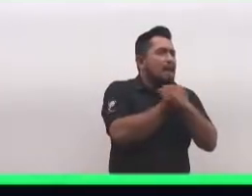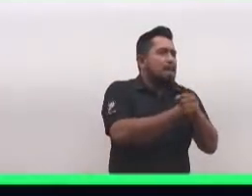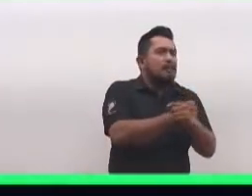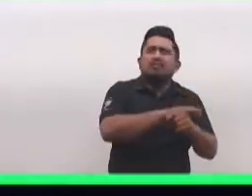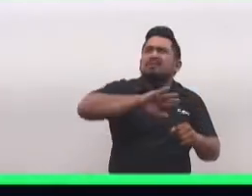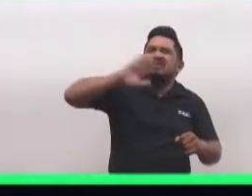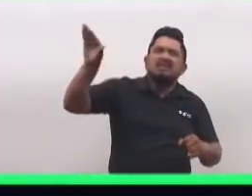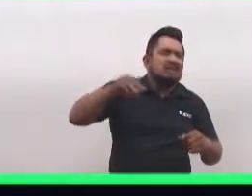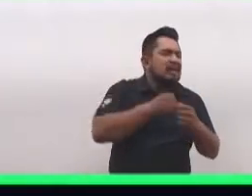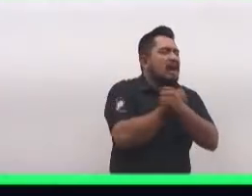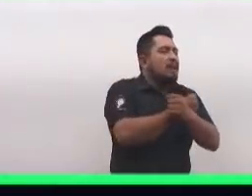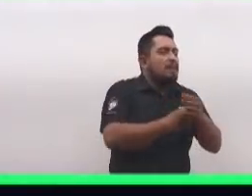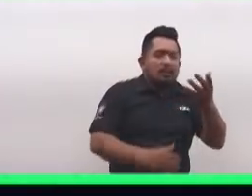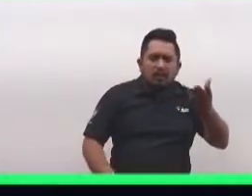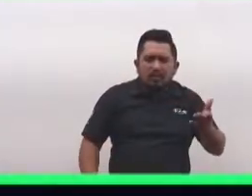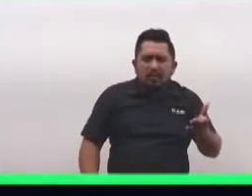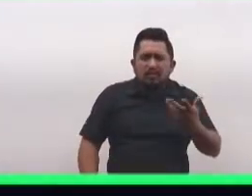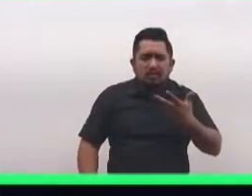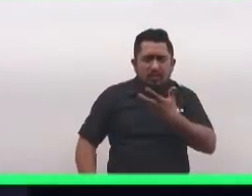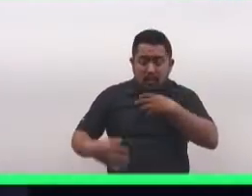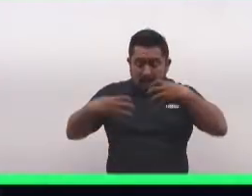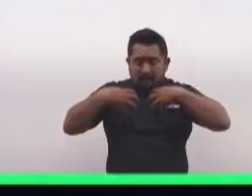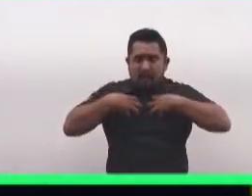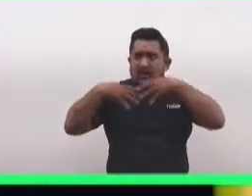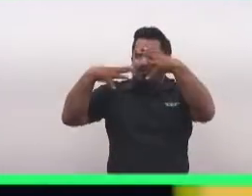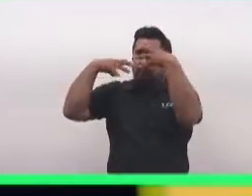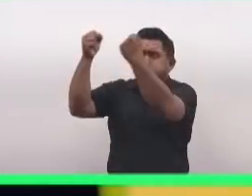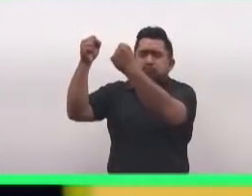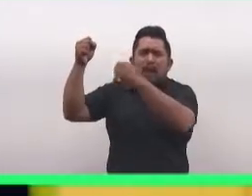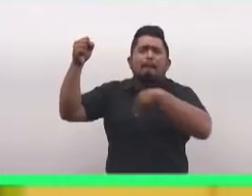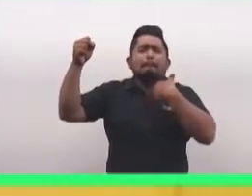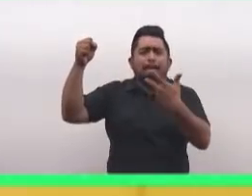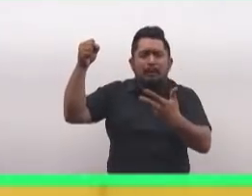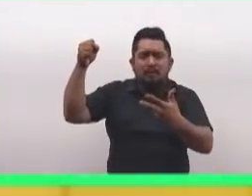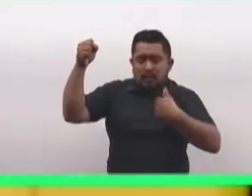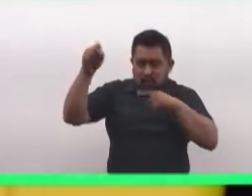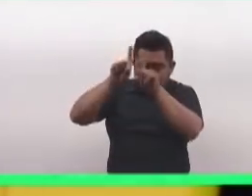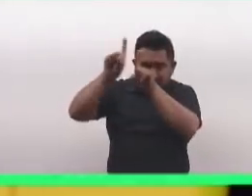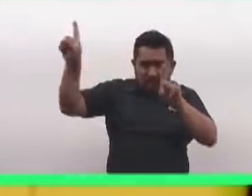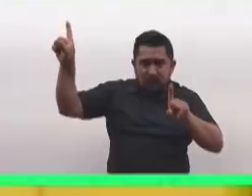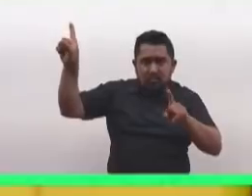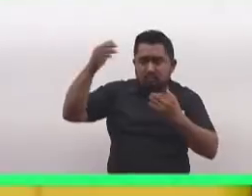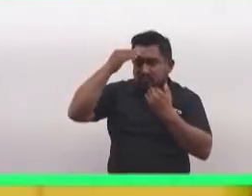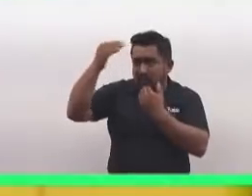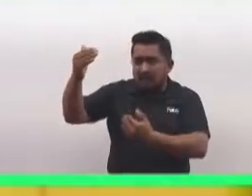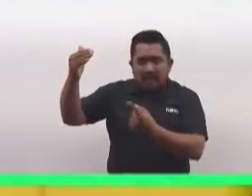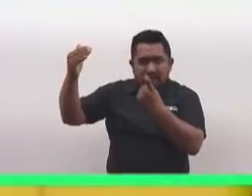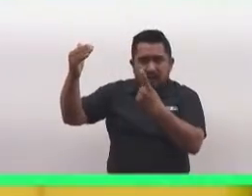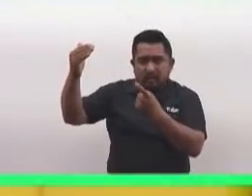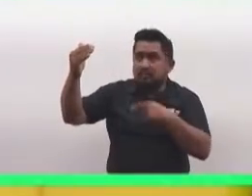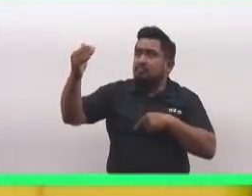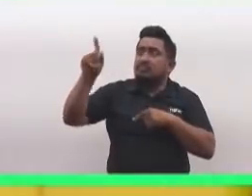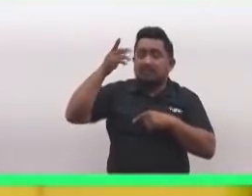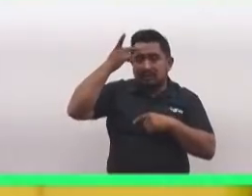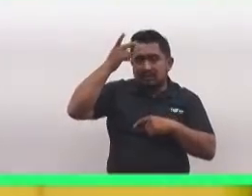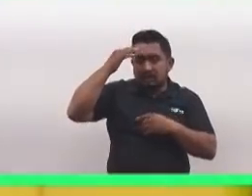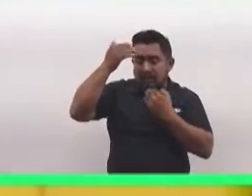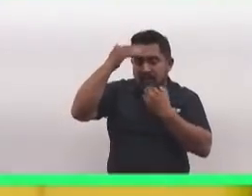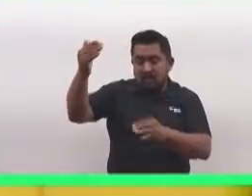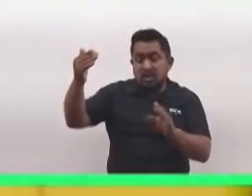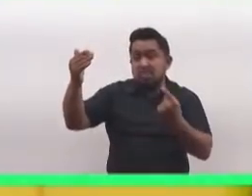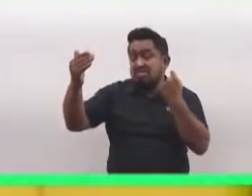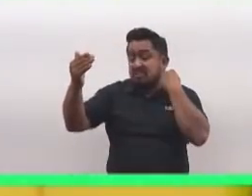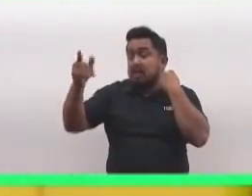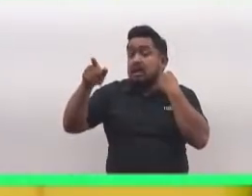porque no puedo vivir una vida bendecida porque estoy lejos de la obediencia y cuando estoy lejos de la obediencia a dios le estoy diciendo que el resto